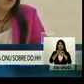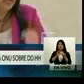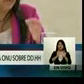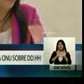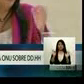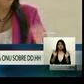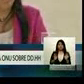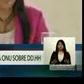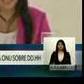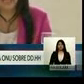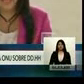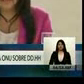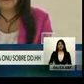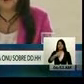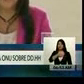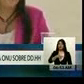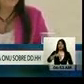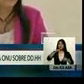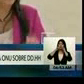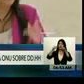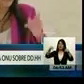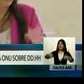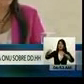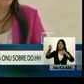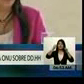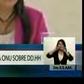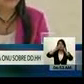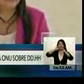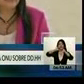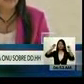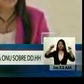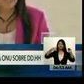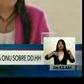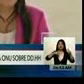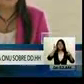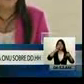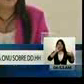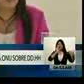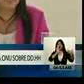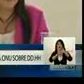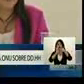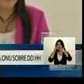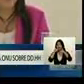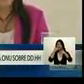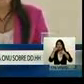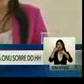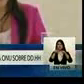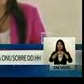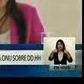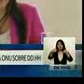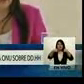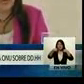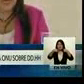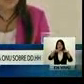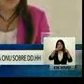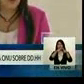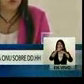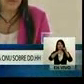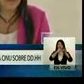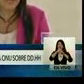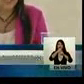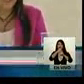continúan queremos denunciar en este foro que contra Venezuela existe una especie de bullying de la derecha